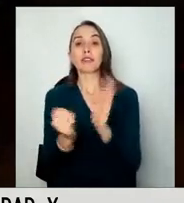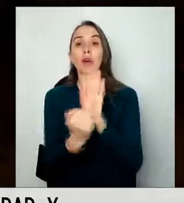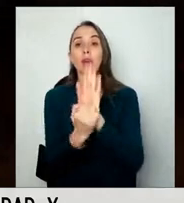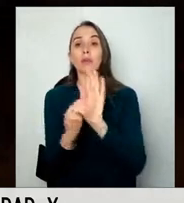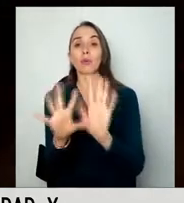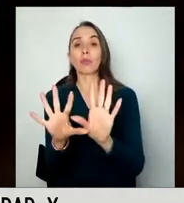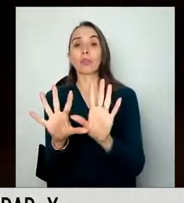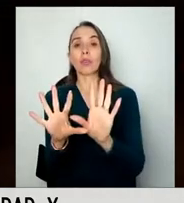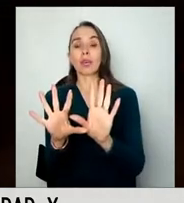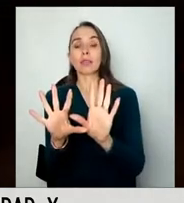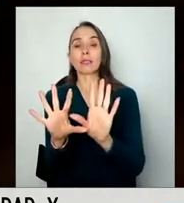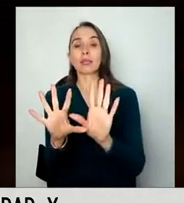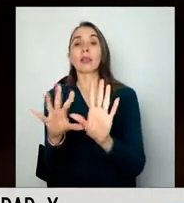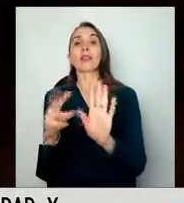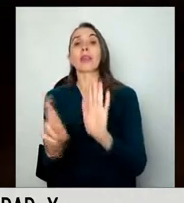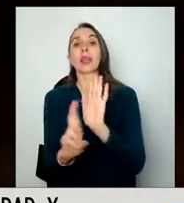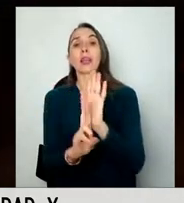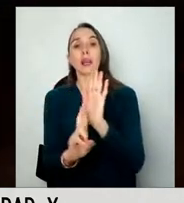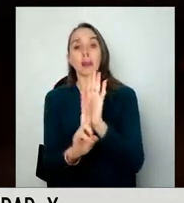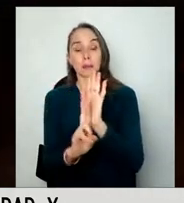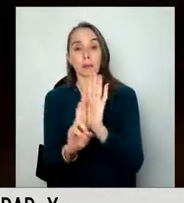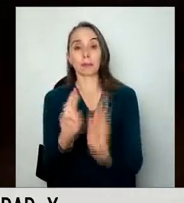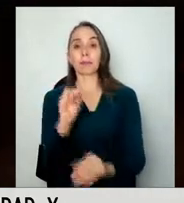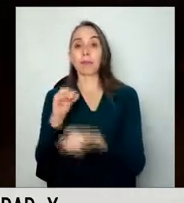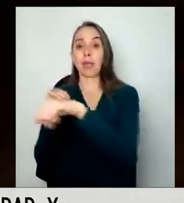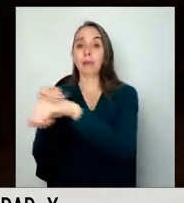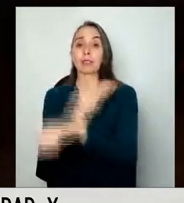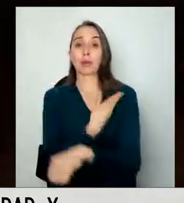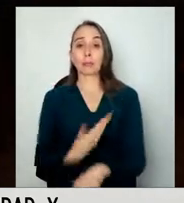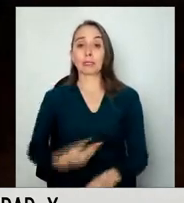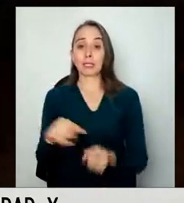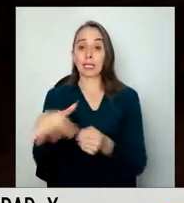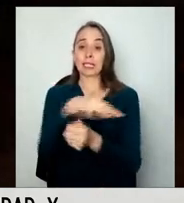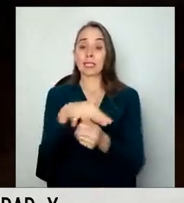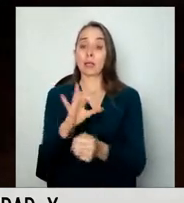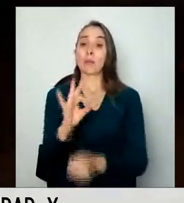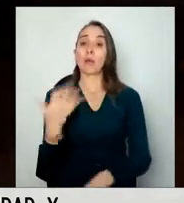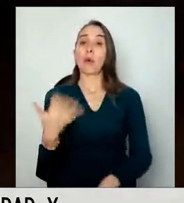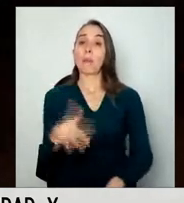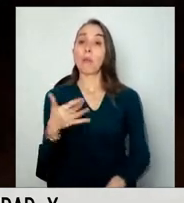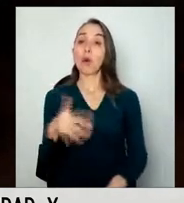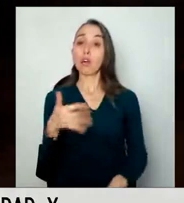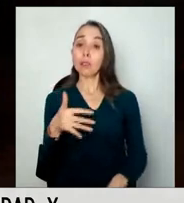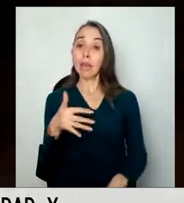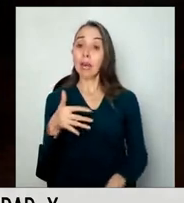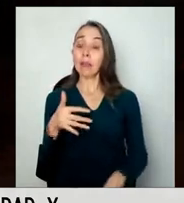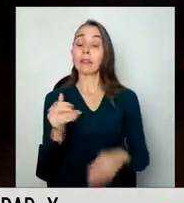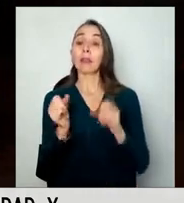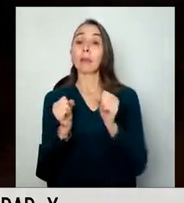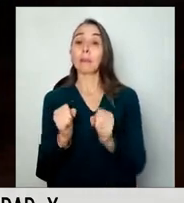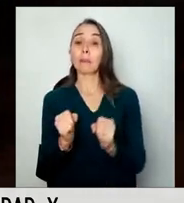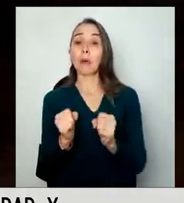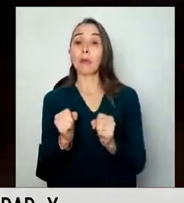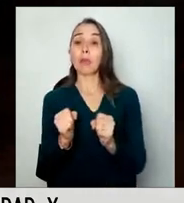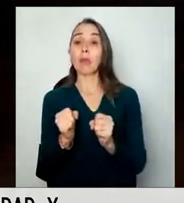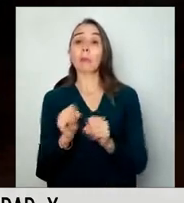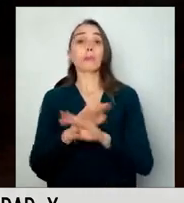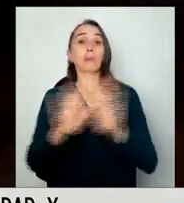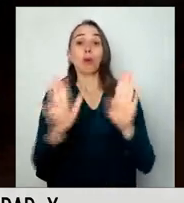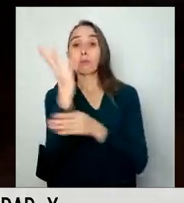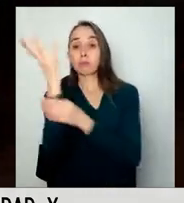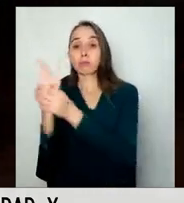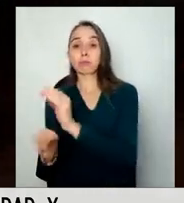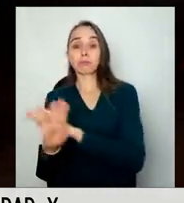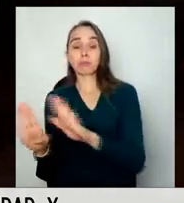su respectivo reglamento presidente esta situación es muy importante que la podamos terminar para poder evitar